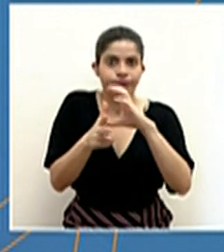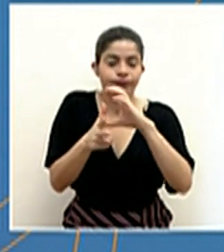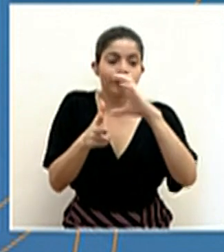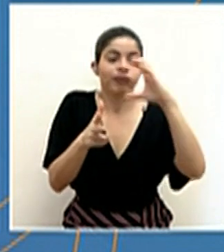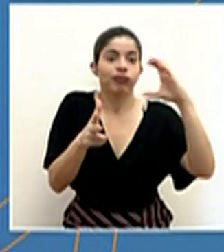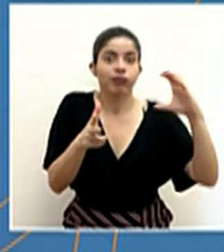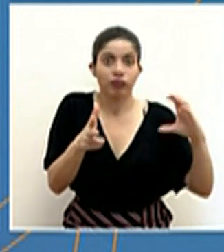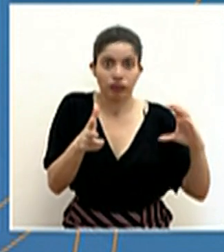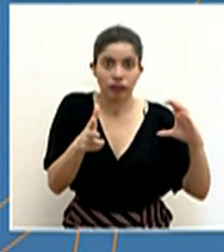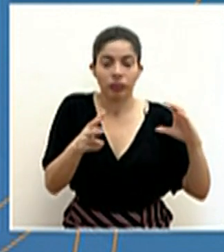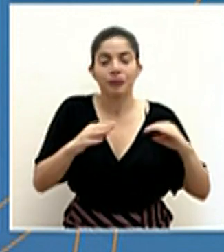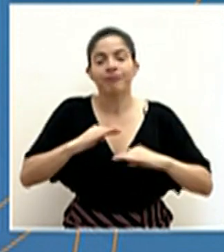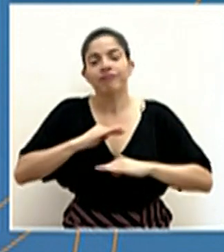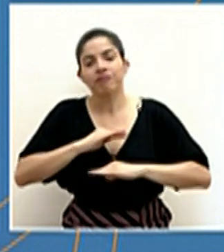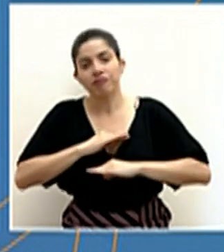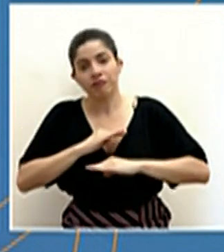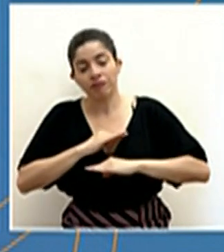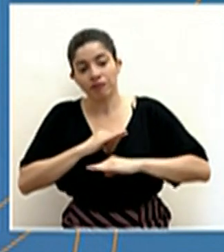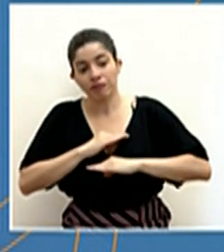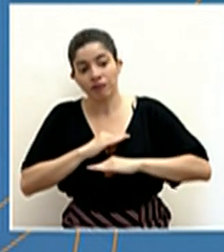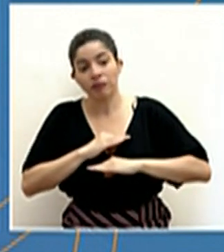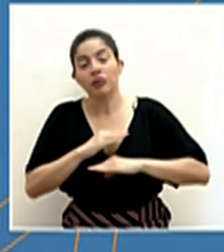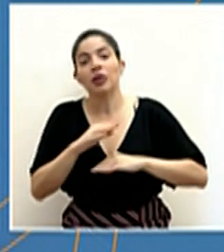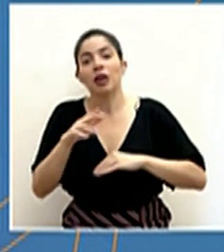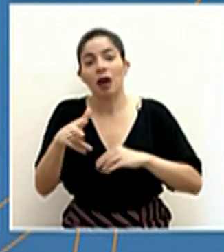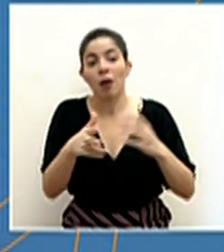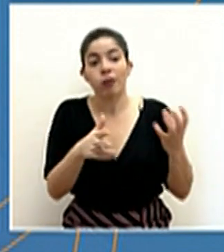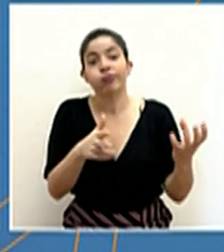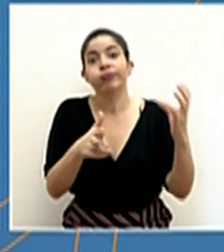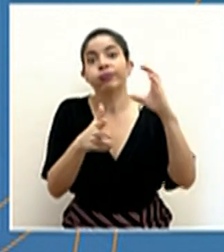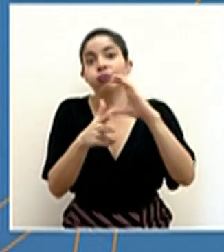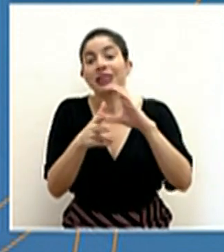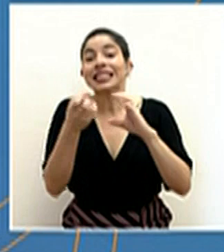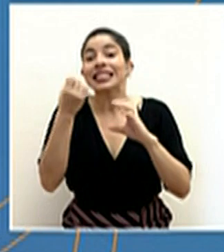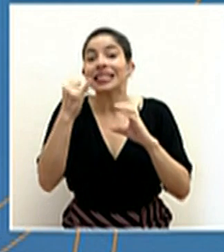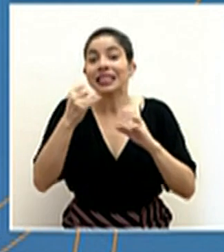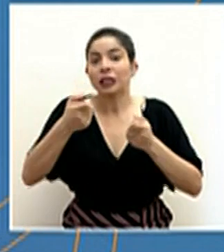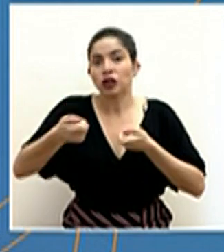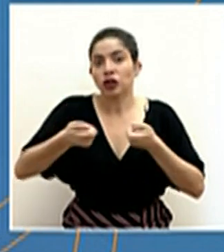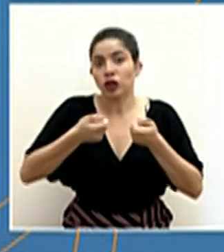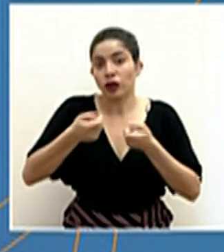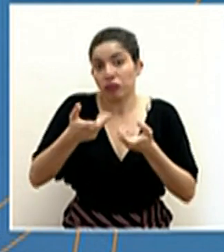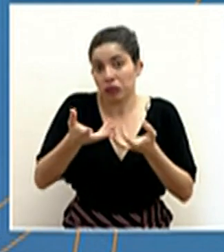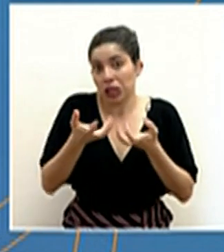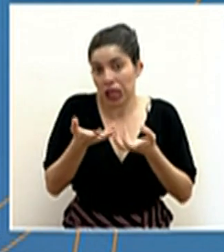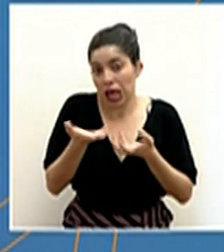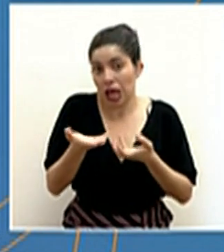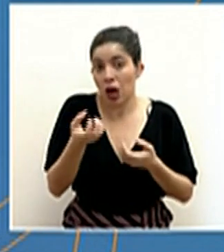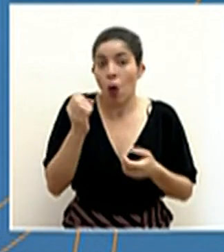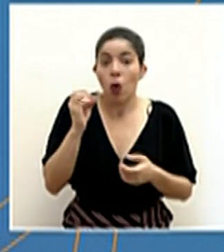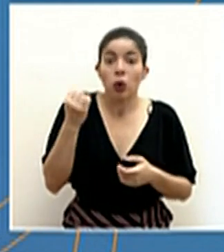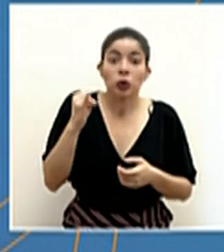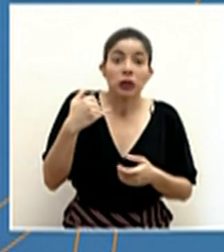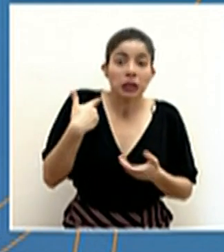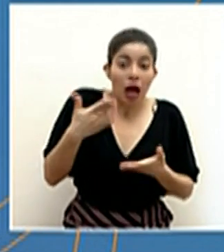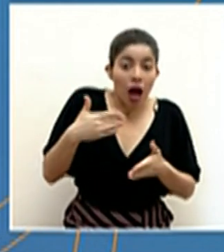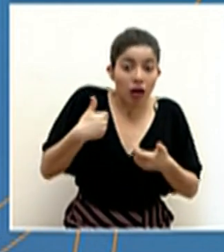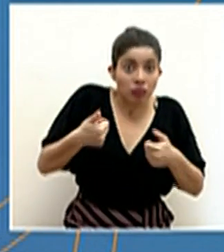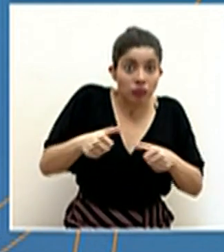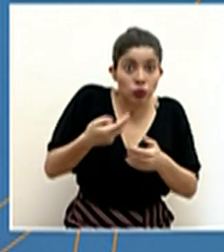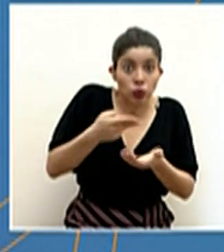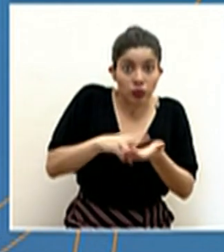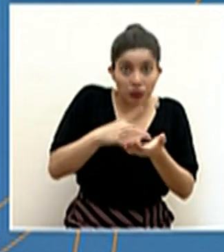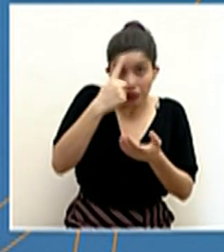descarguen, descansen y levanten carga si los transportistas así lo desean, si hay contratos para